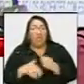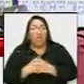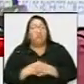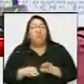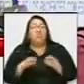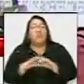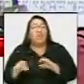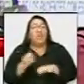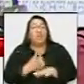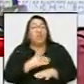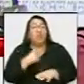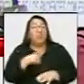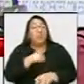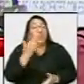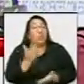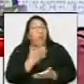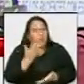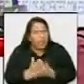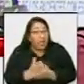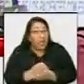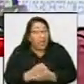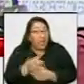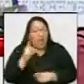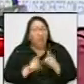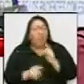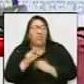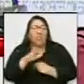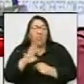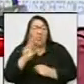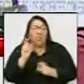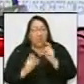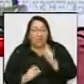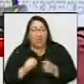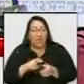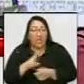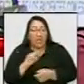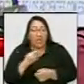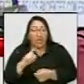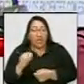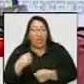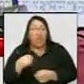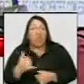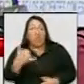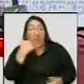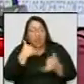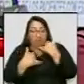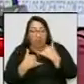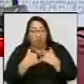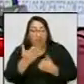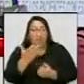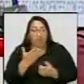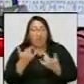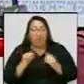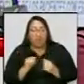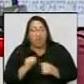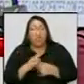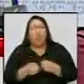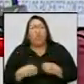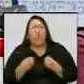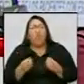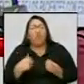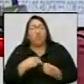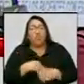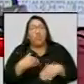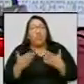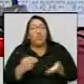que se hizo nuestro problema, tres a cuatro pacientes de Revagliati me llamaron pidiéndome información de cómo podían